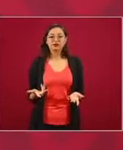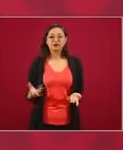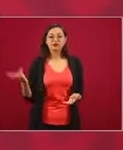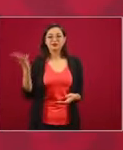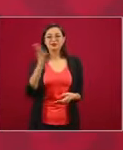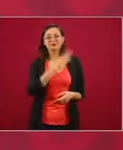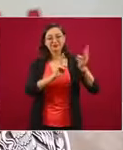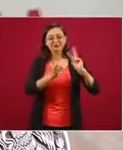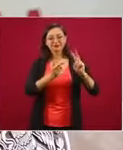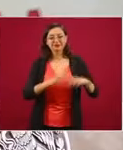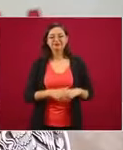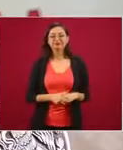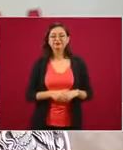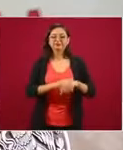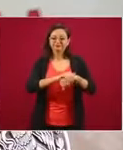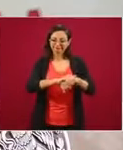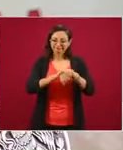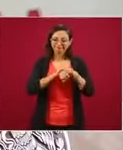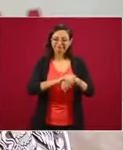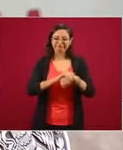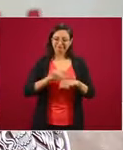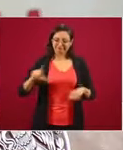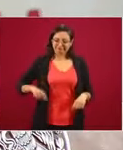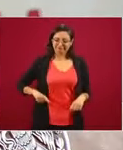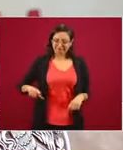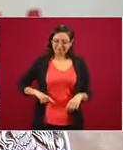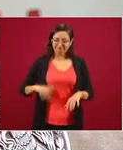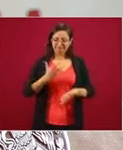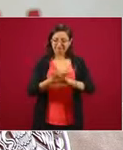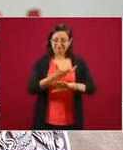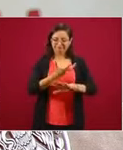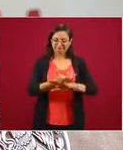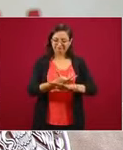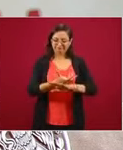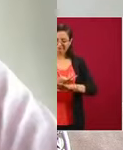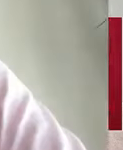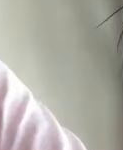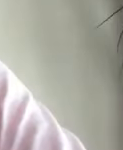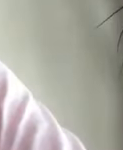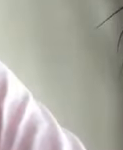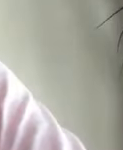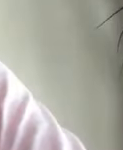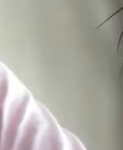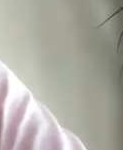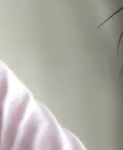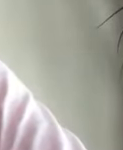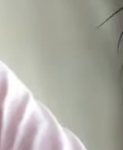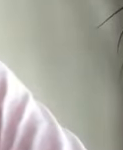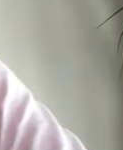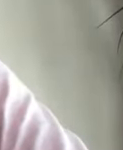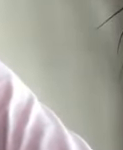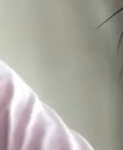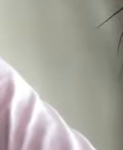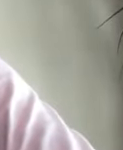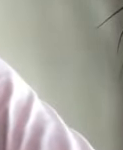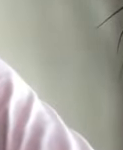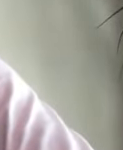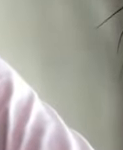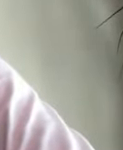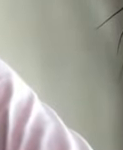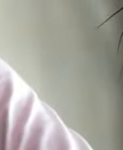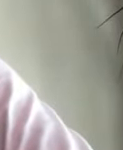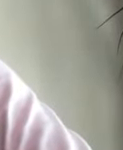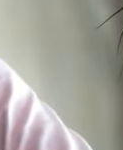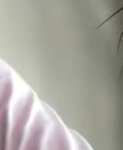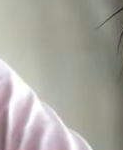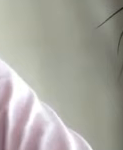buena vecindad, de amistad con el gobierno de Estados Unidos. Hoy el presidente mexicano confirmó que salió negativo a la prueba